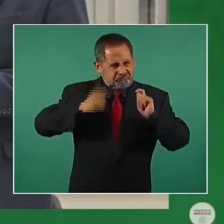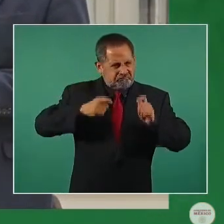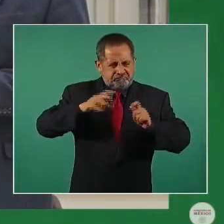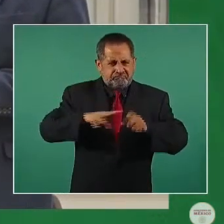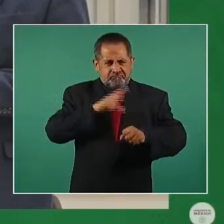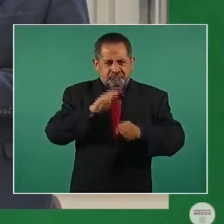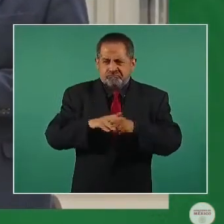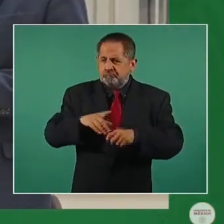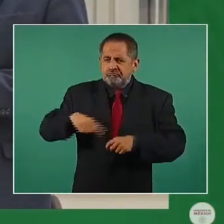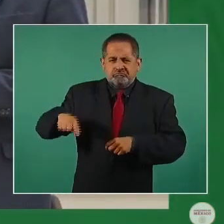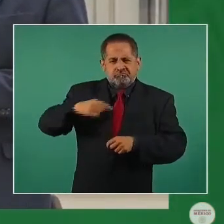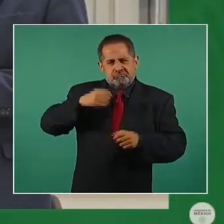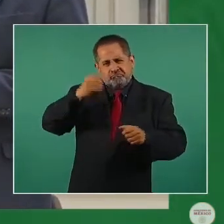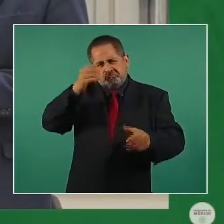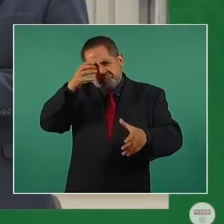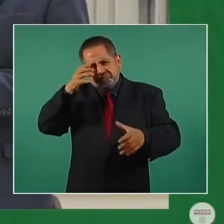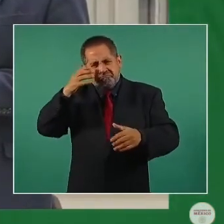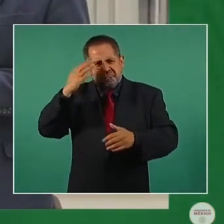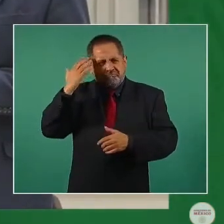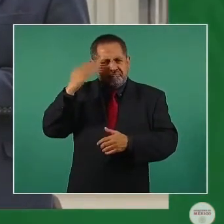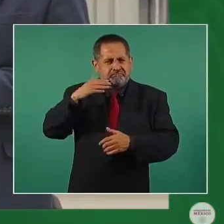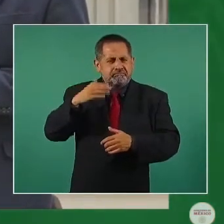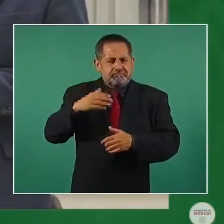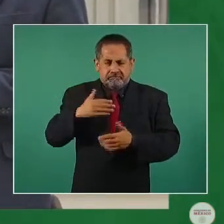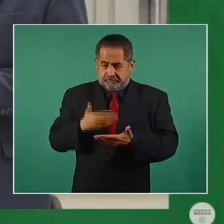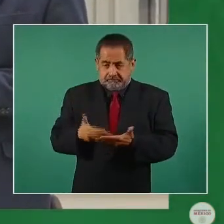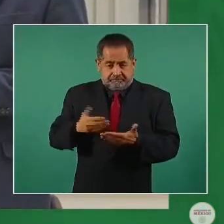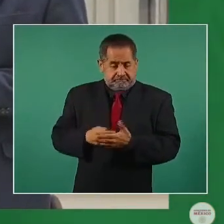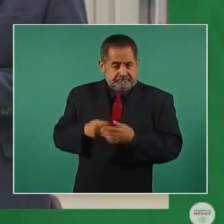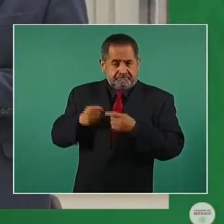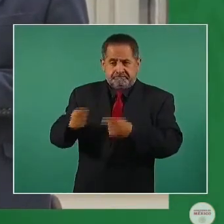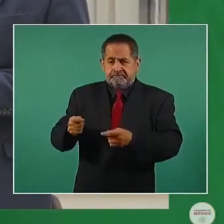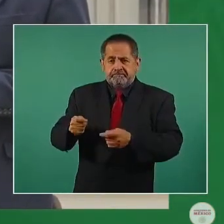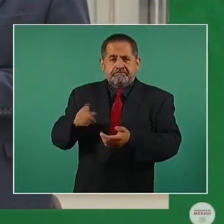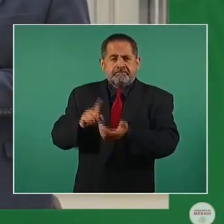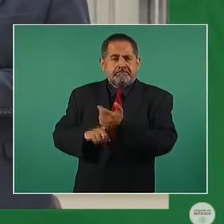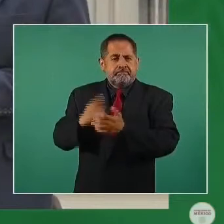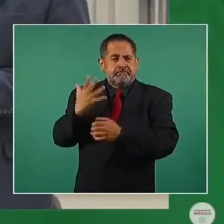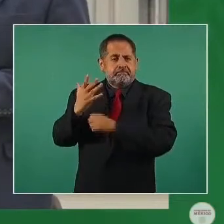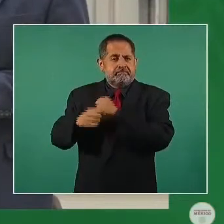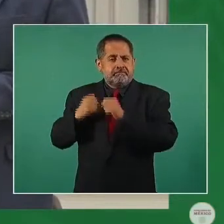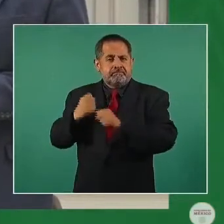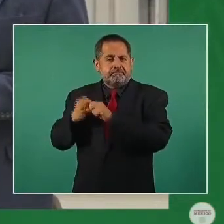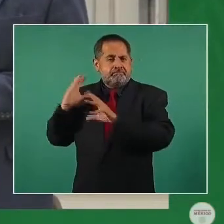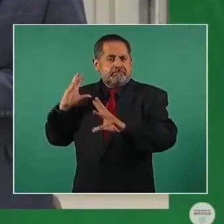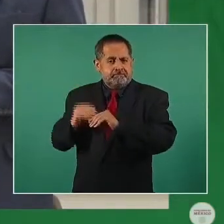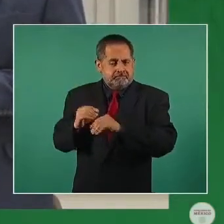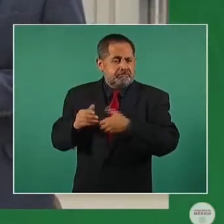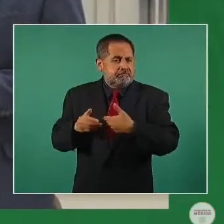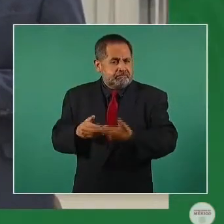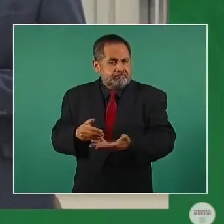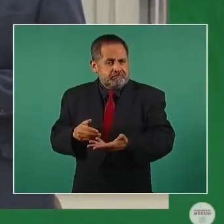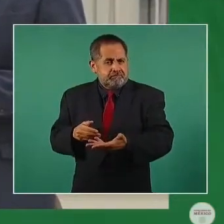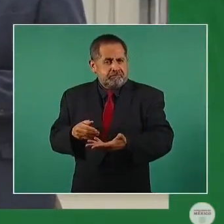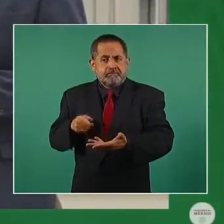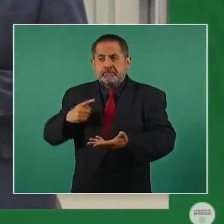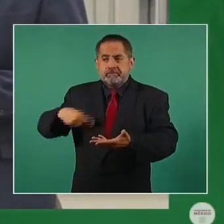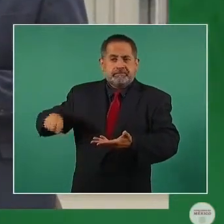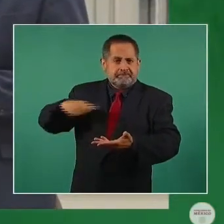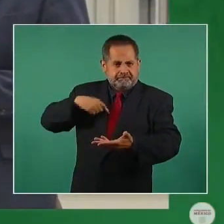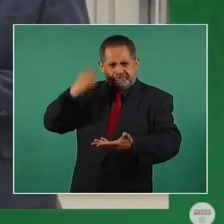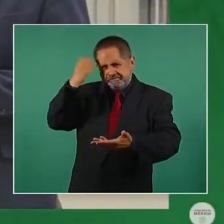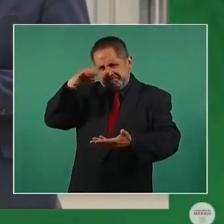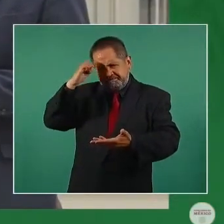el conocimiento acumulado. Ahora CONAFE cumple 50 años, y este conocimiento nos ha